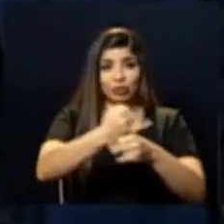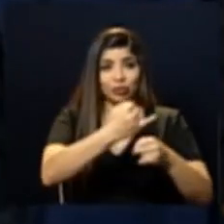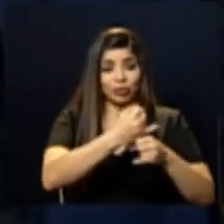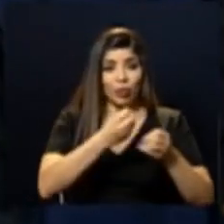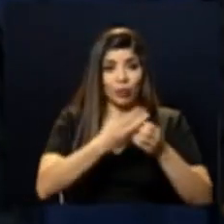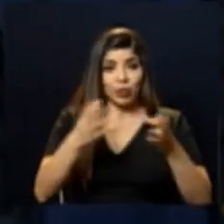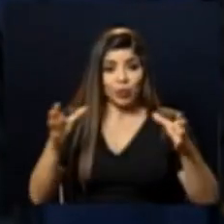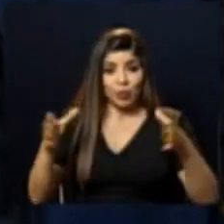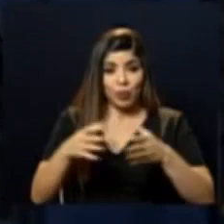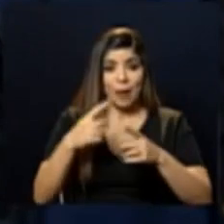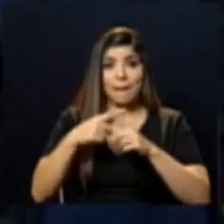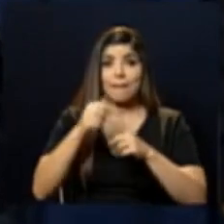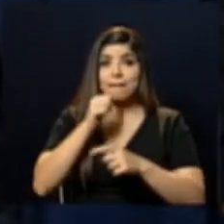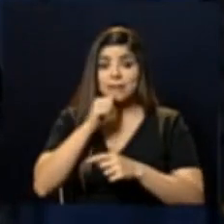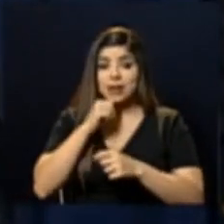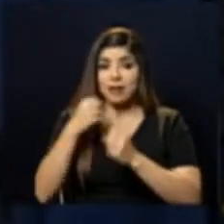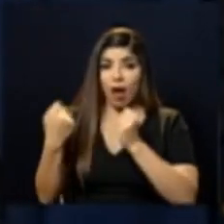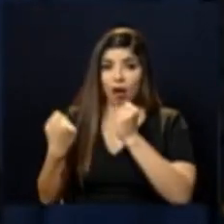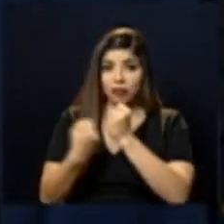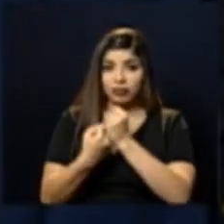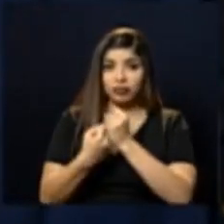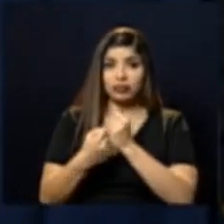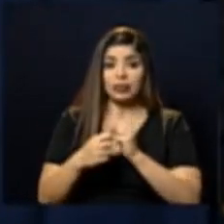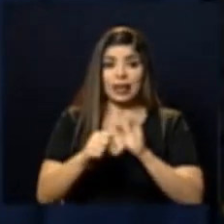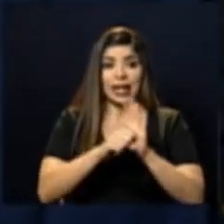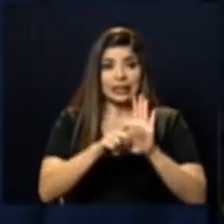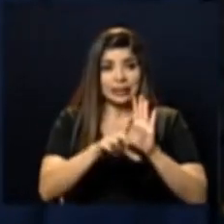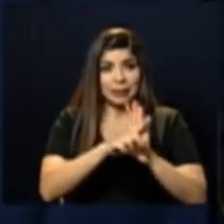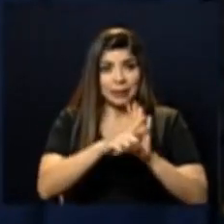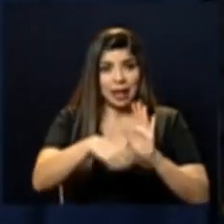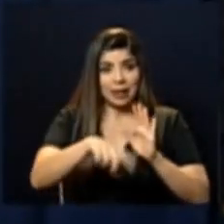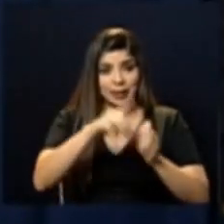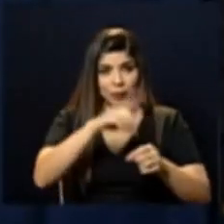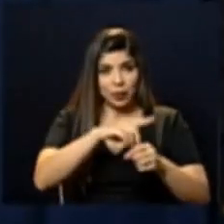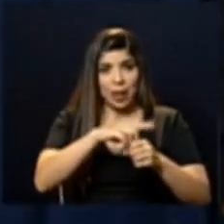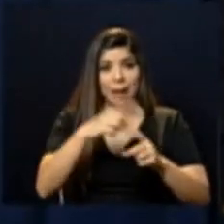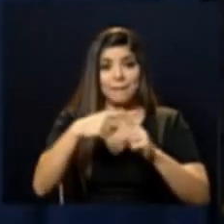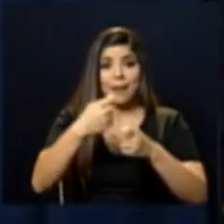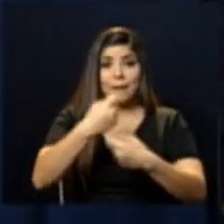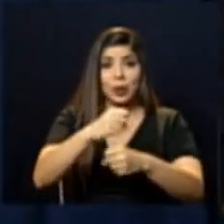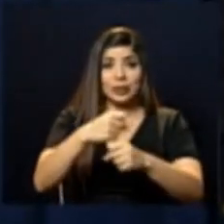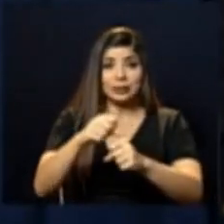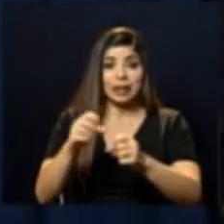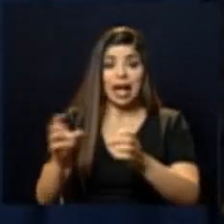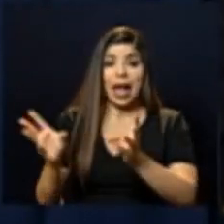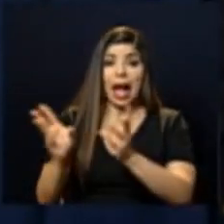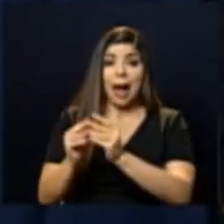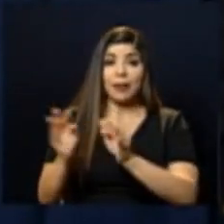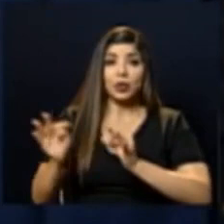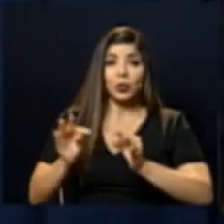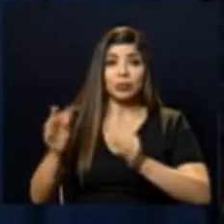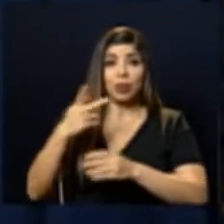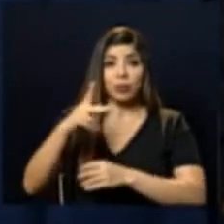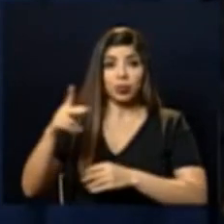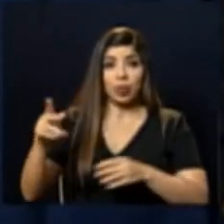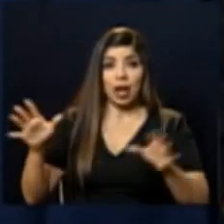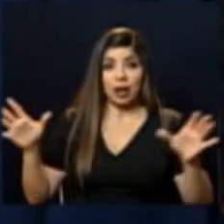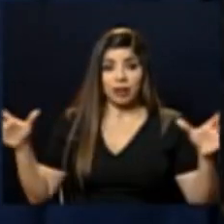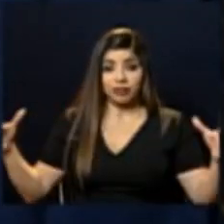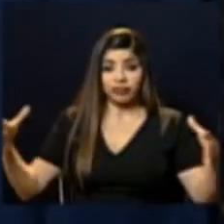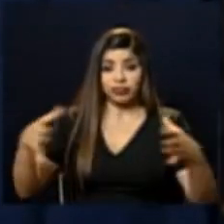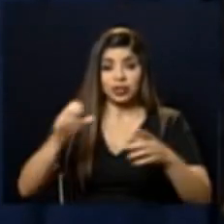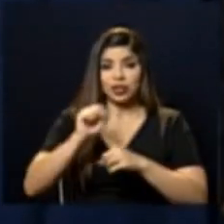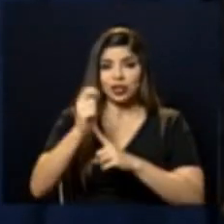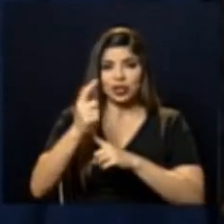públicos, del sector privado, congresistas, municipalidad, Cámara de Turismo de Punta Arenas y otros sectores